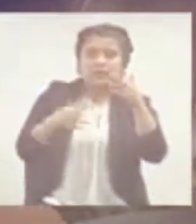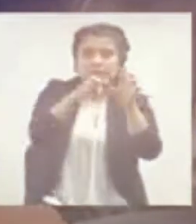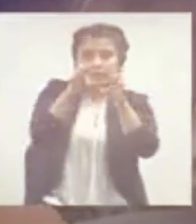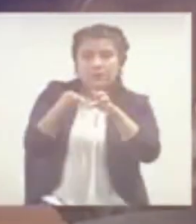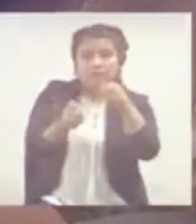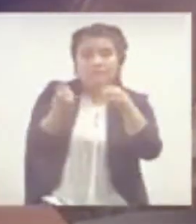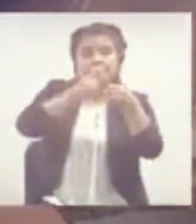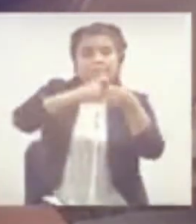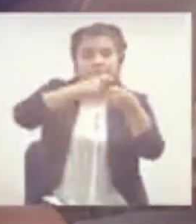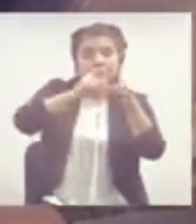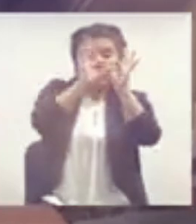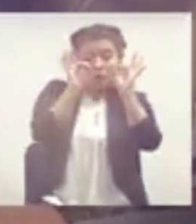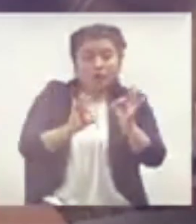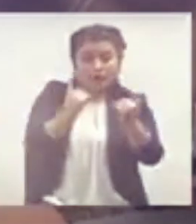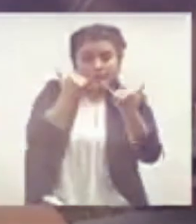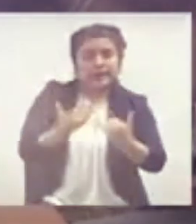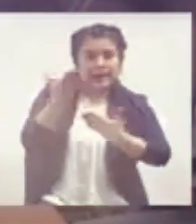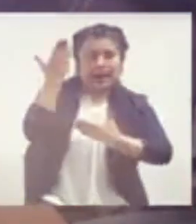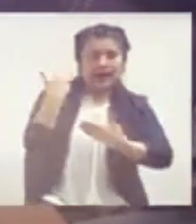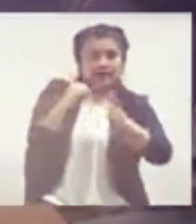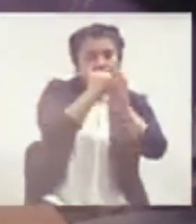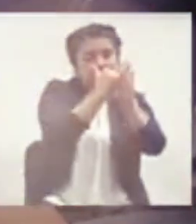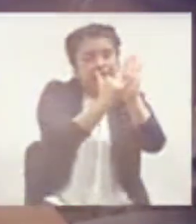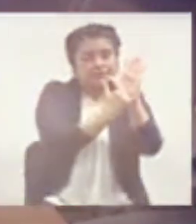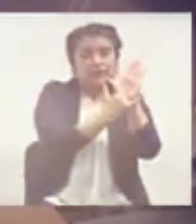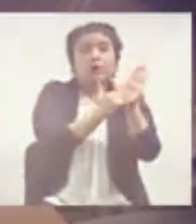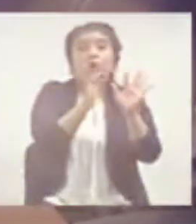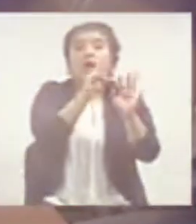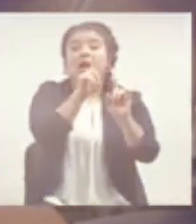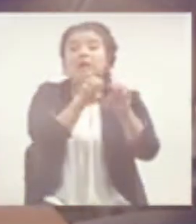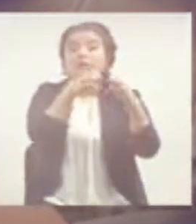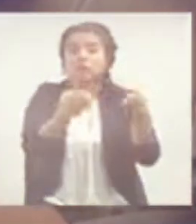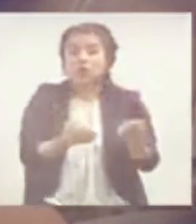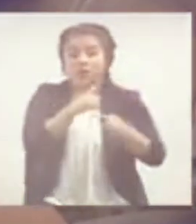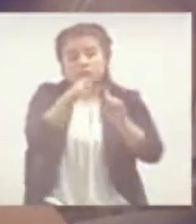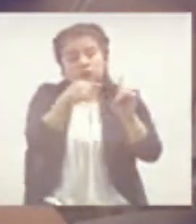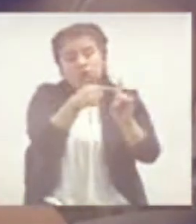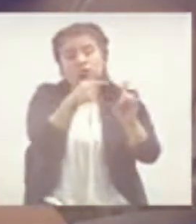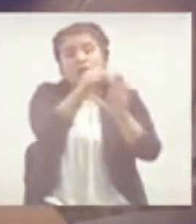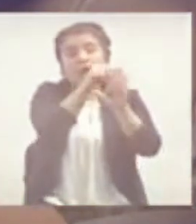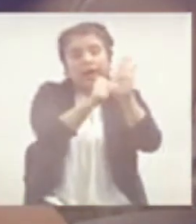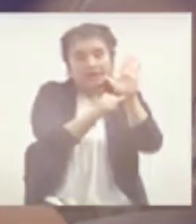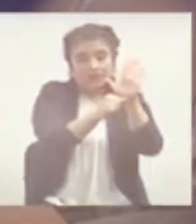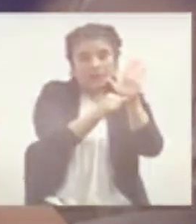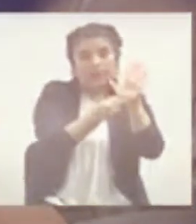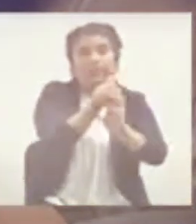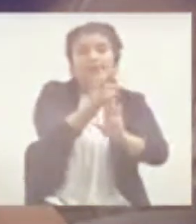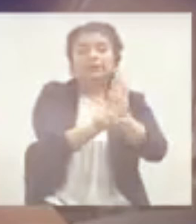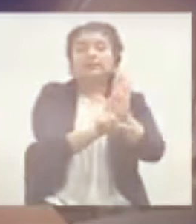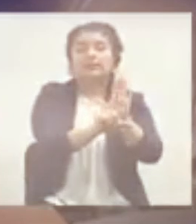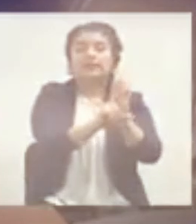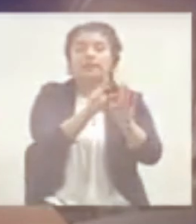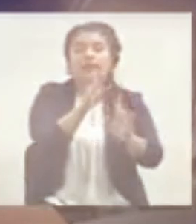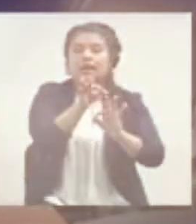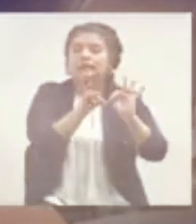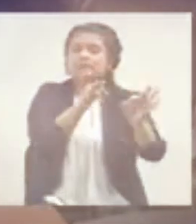forma en la que estaban originalmente establecidos. Básicamente cada uno de los artículos de la iniciativa hace